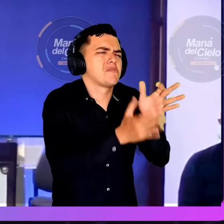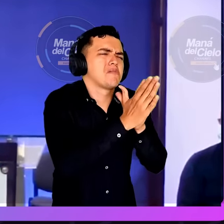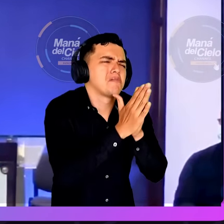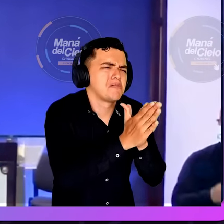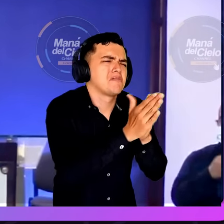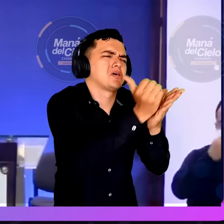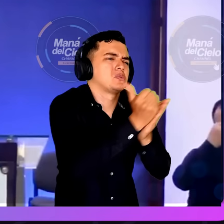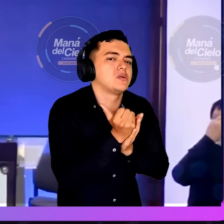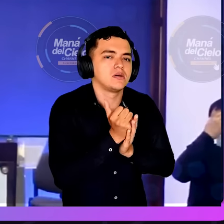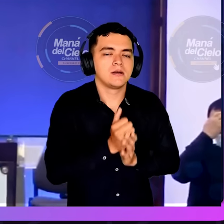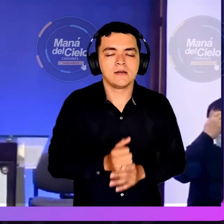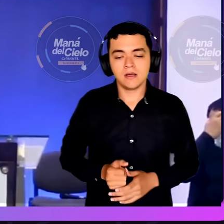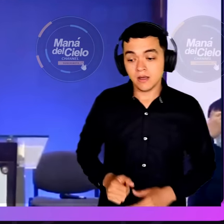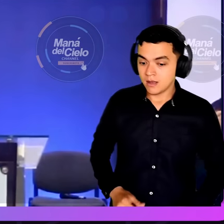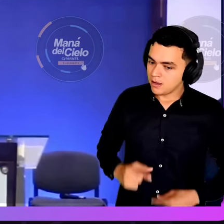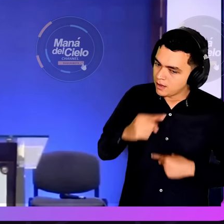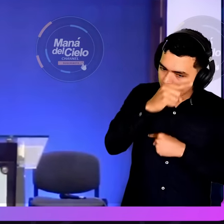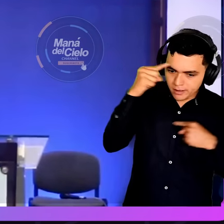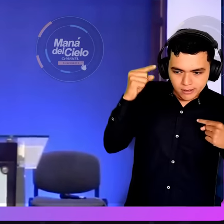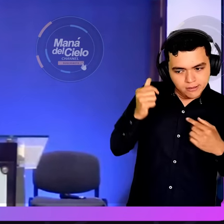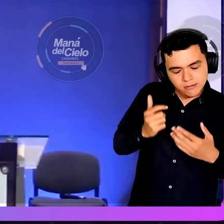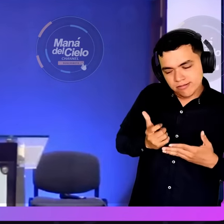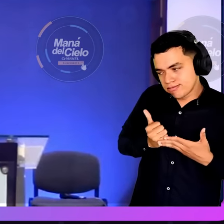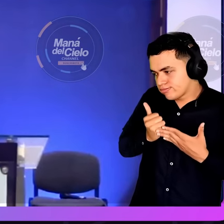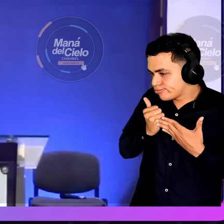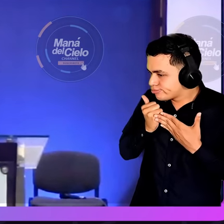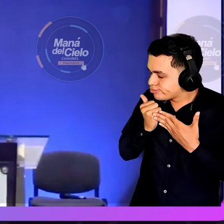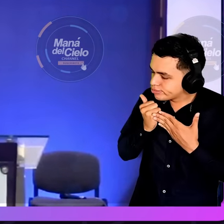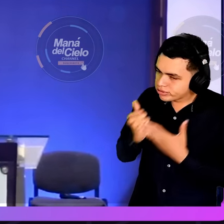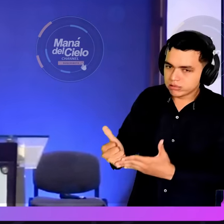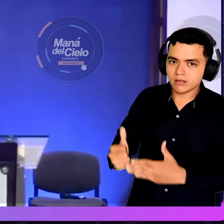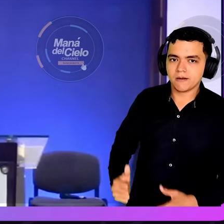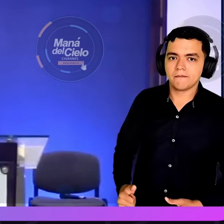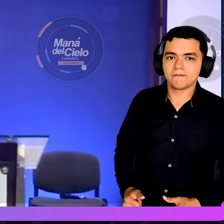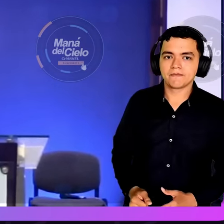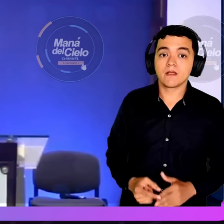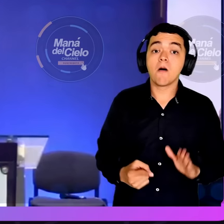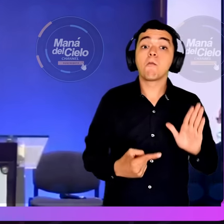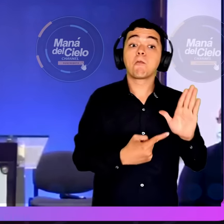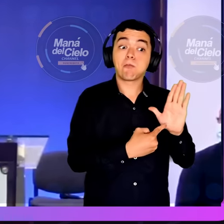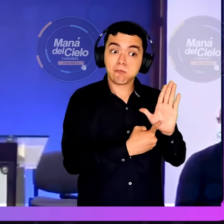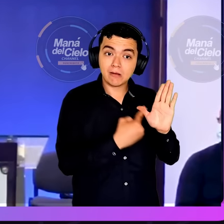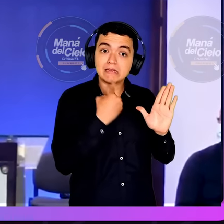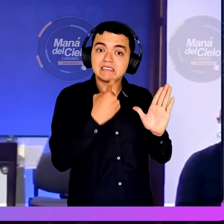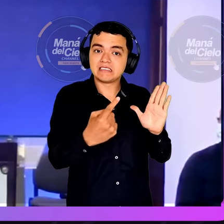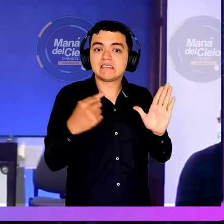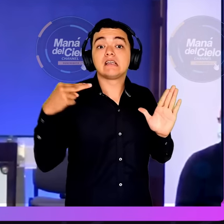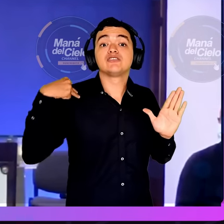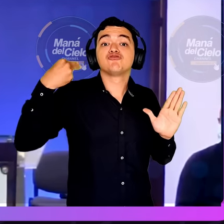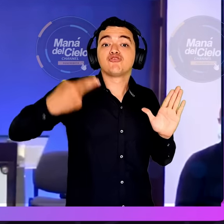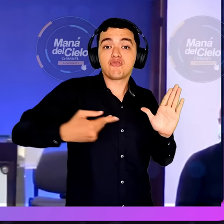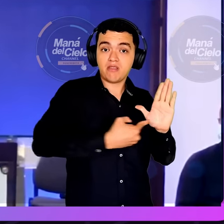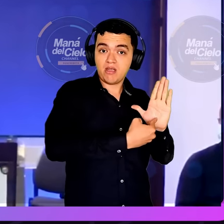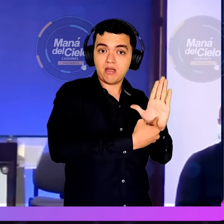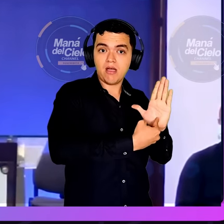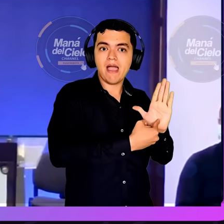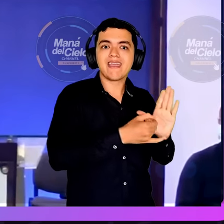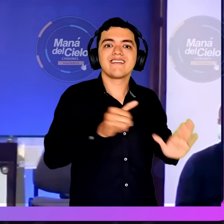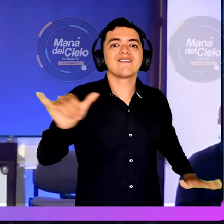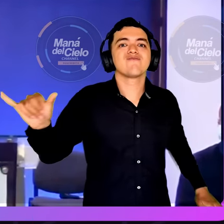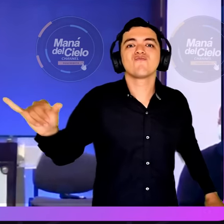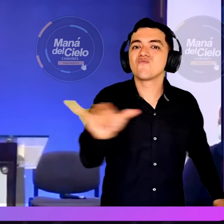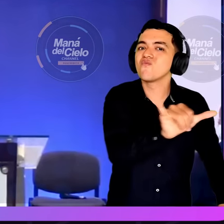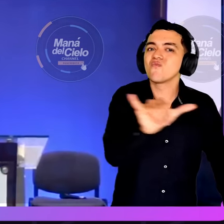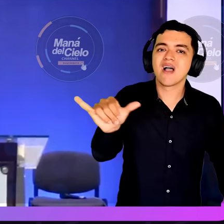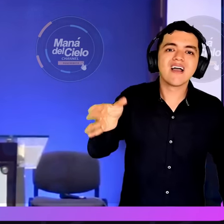Colombia, hasta aquí, le voy a hacer justicia. ¿Y qué dice la Biblia? Y el Señor le hizo justicia. ¿Por qué? Porque perseveró en la